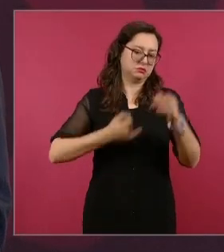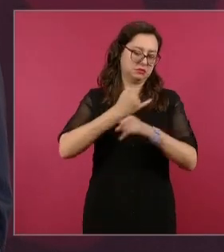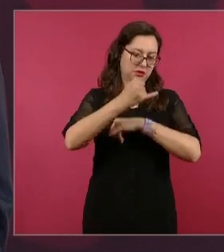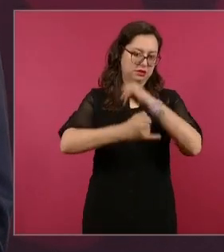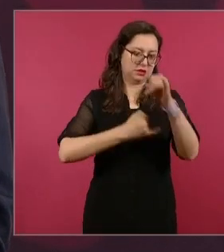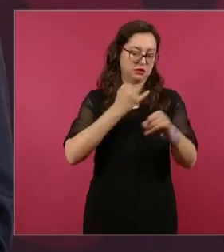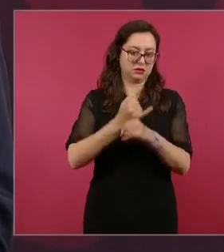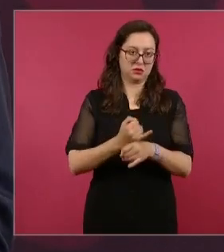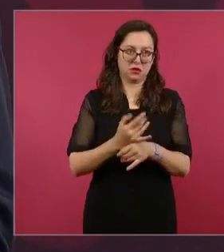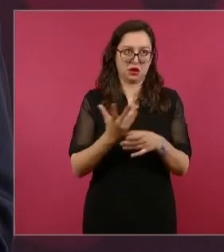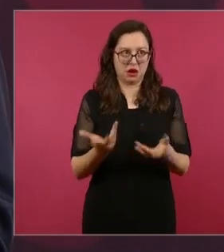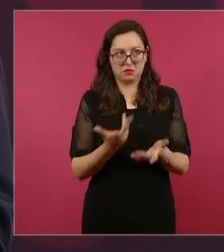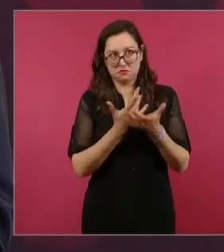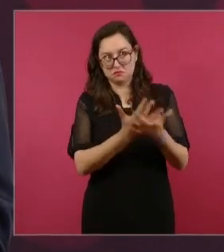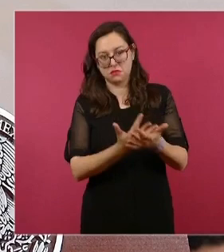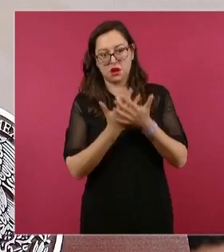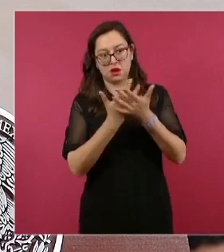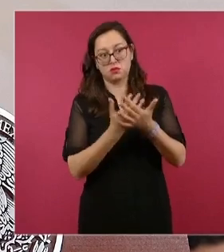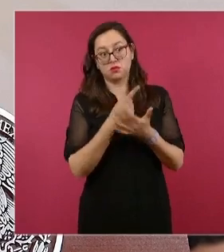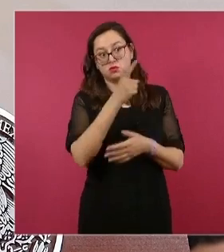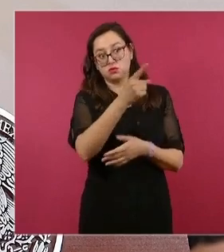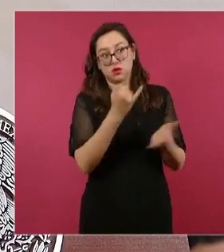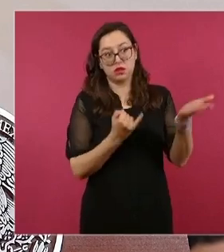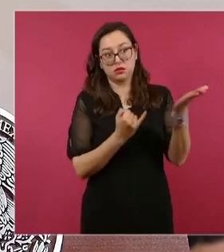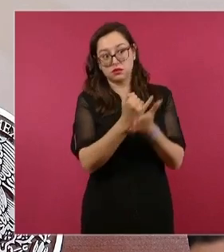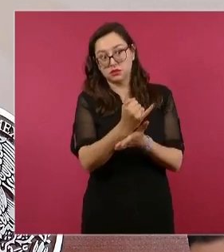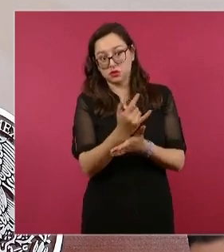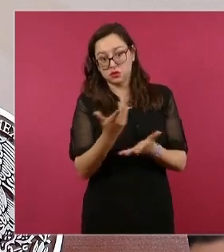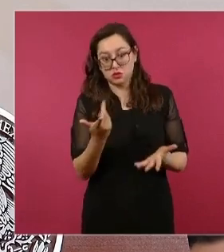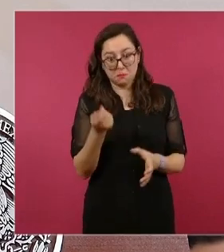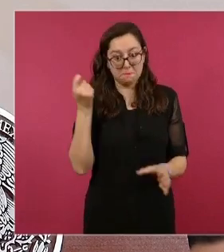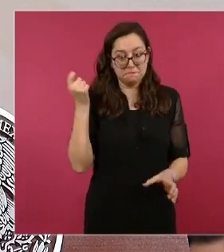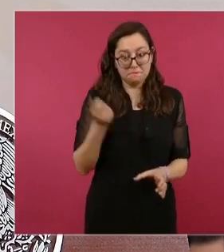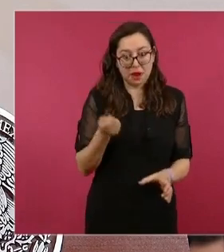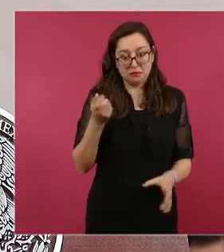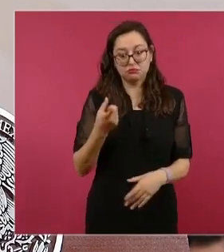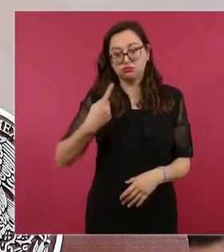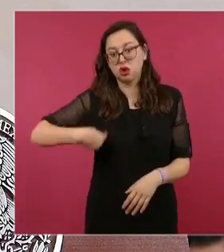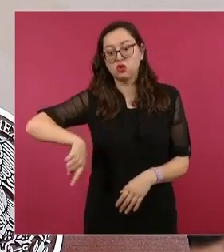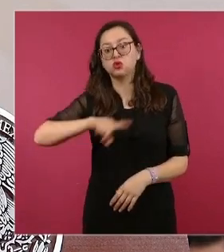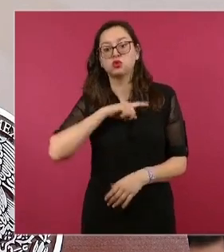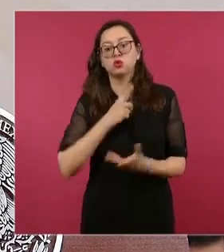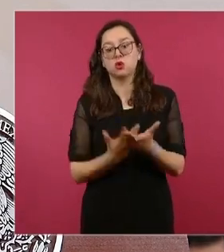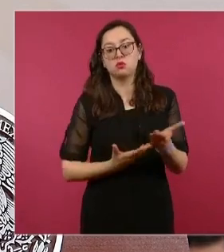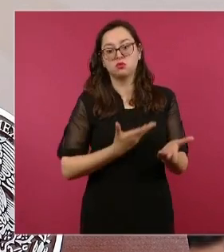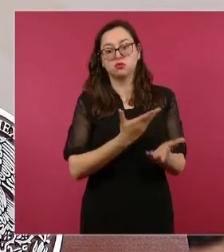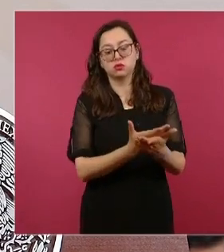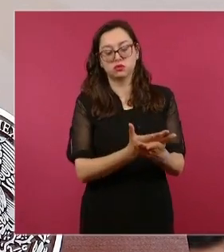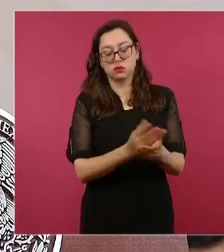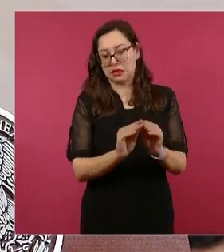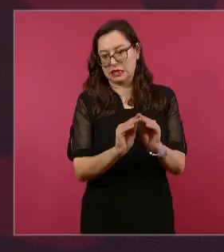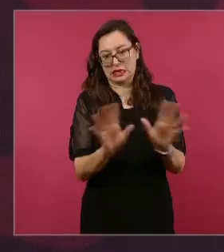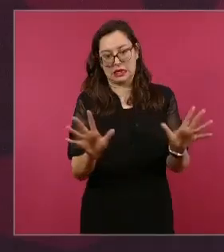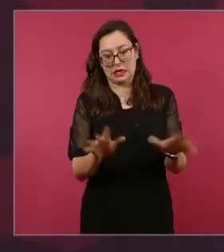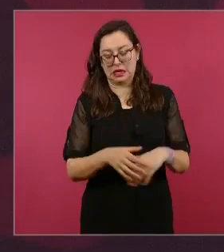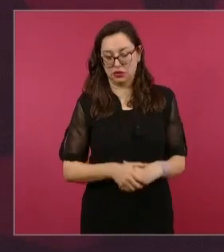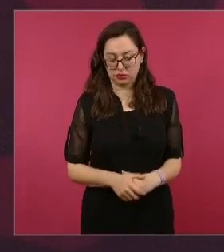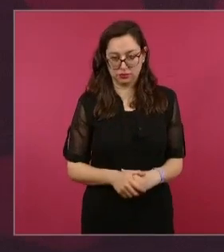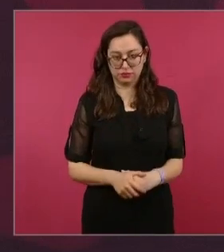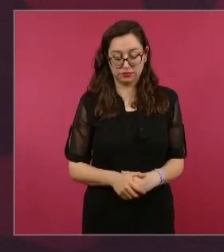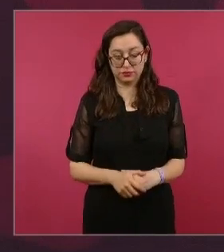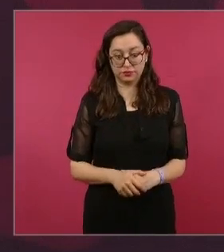y es muy claro lo que estamos planteando. Primero,